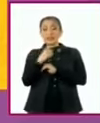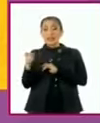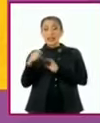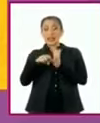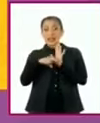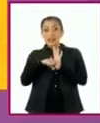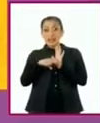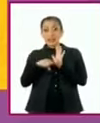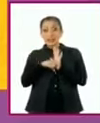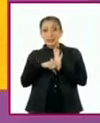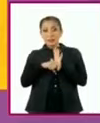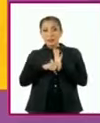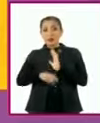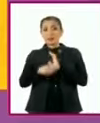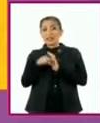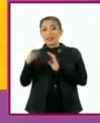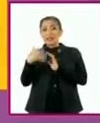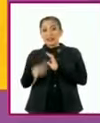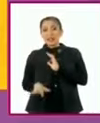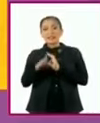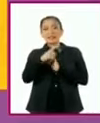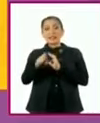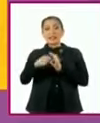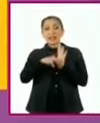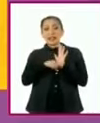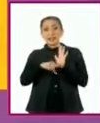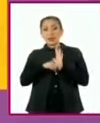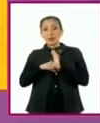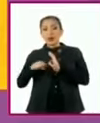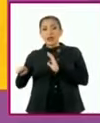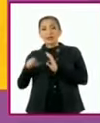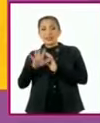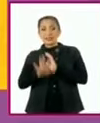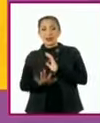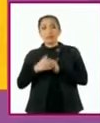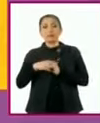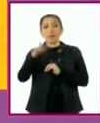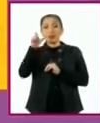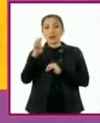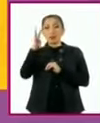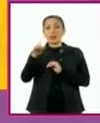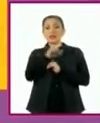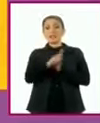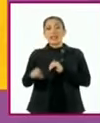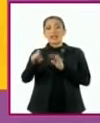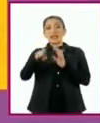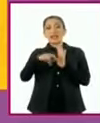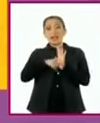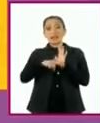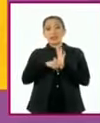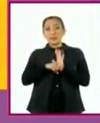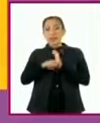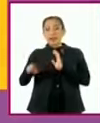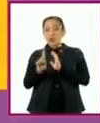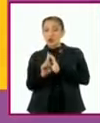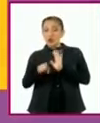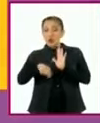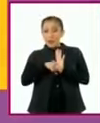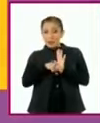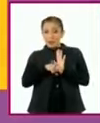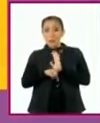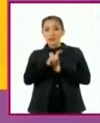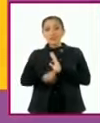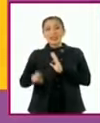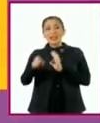10, 100 negativo entre 5. Y finalmente fila 4, 100 negativo entre 1 negativo,